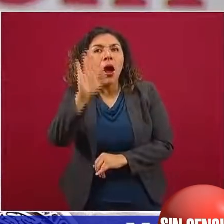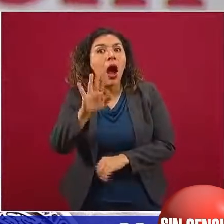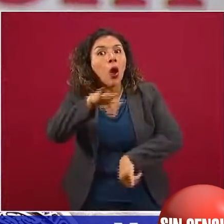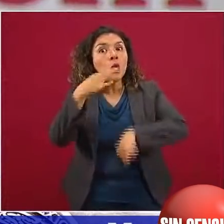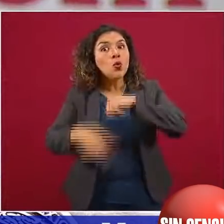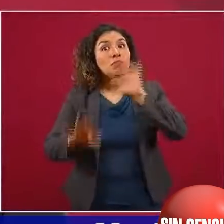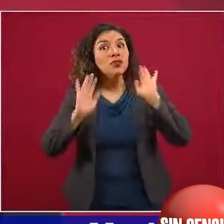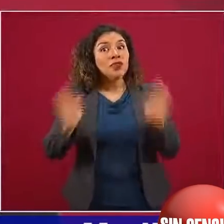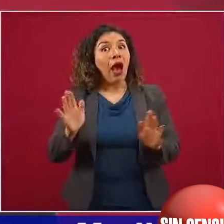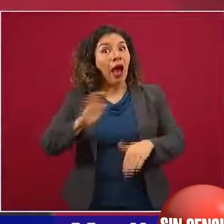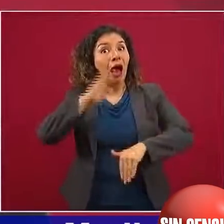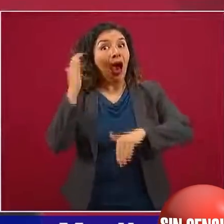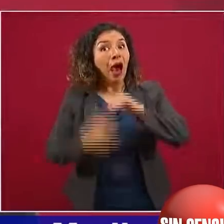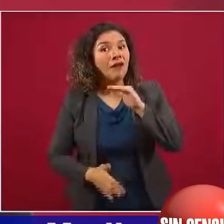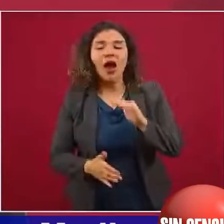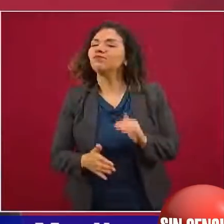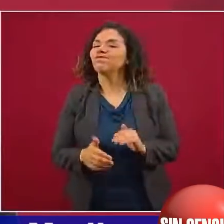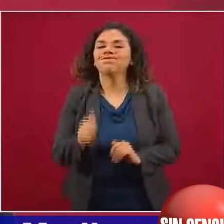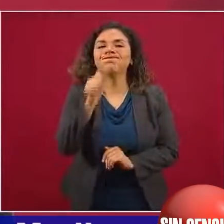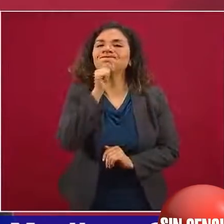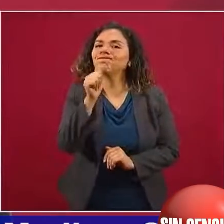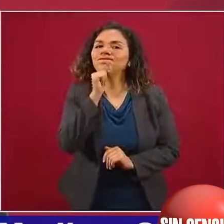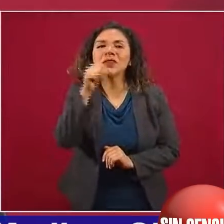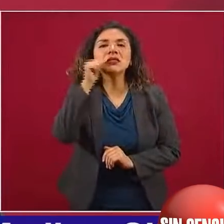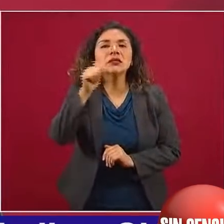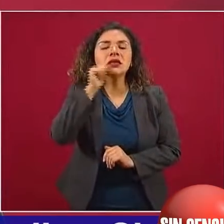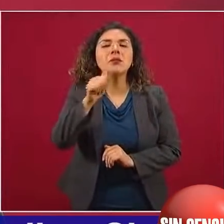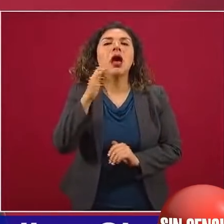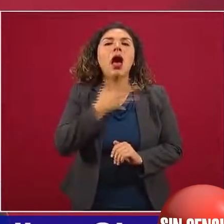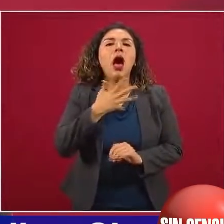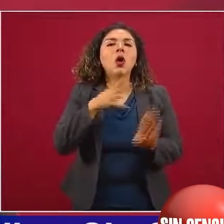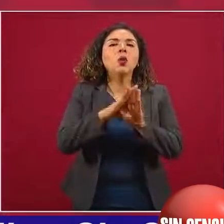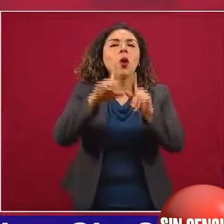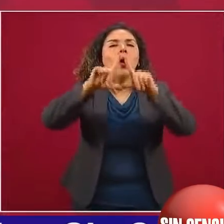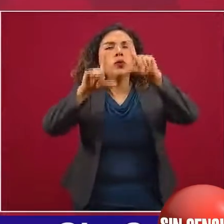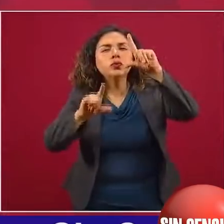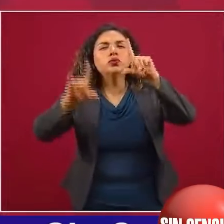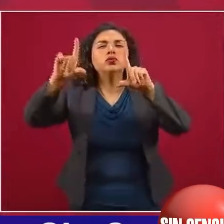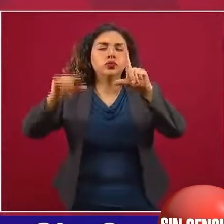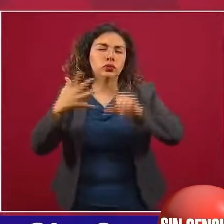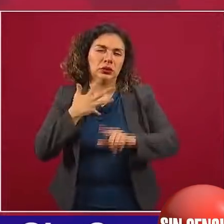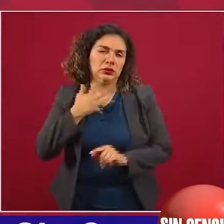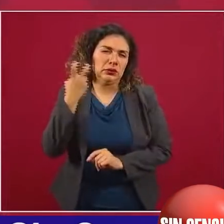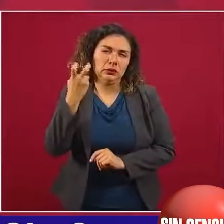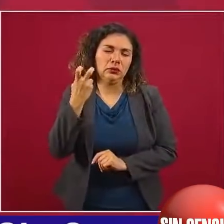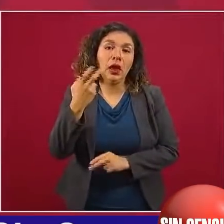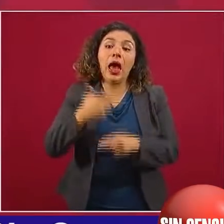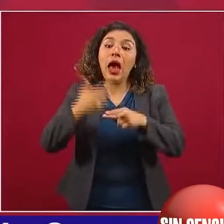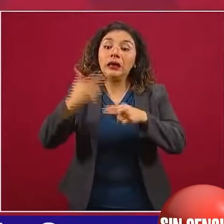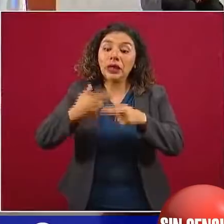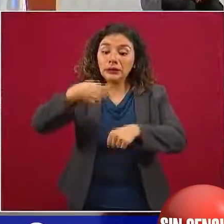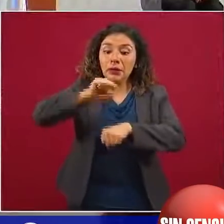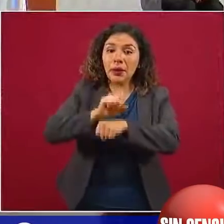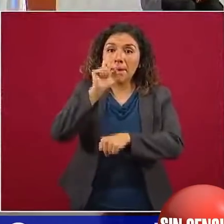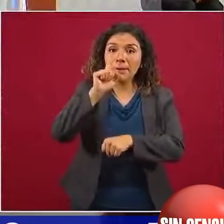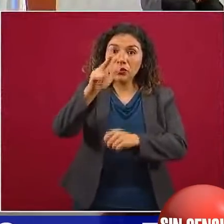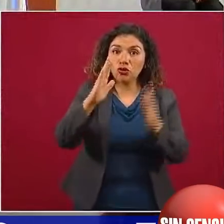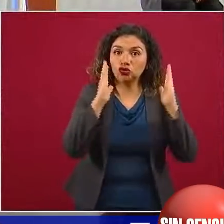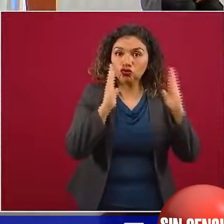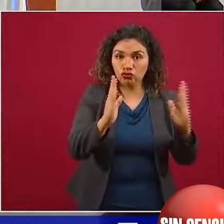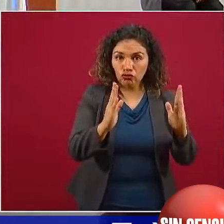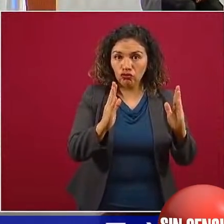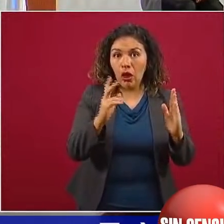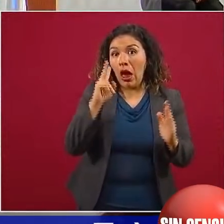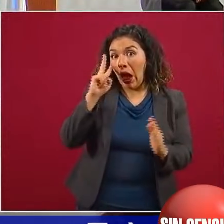epidemia. Todas las curas epidémicas terminan en ese descenso. Entonces, hasta la semana 28, esa es la